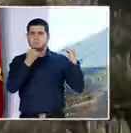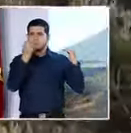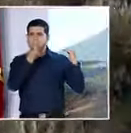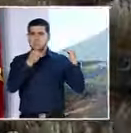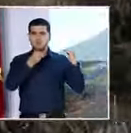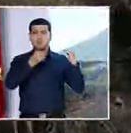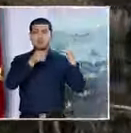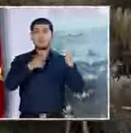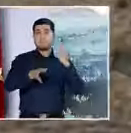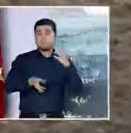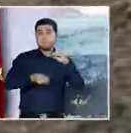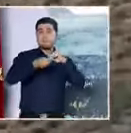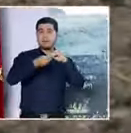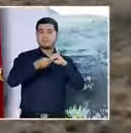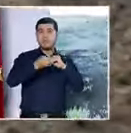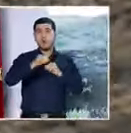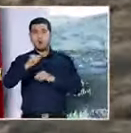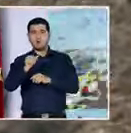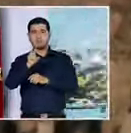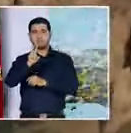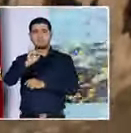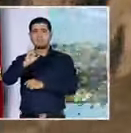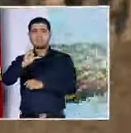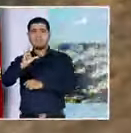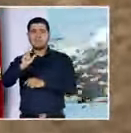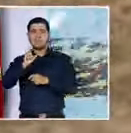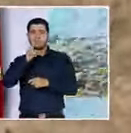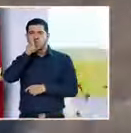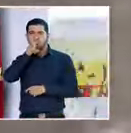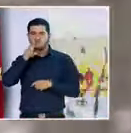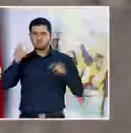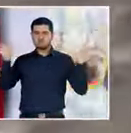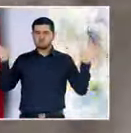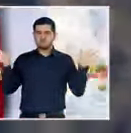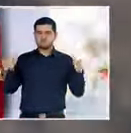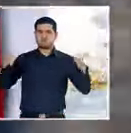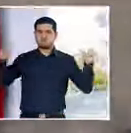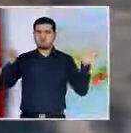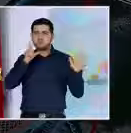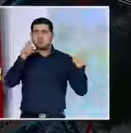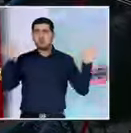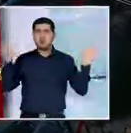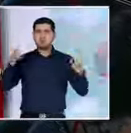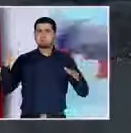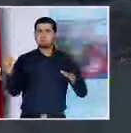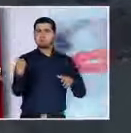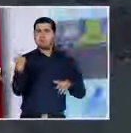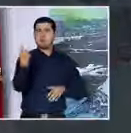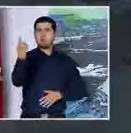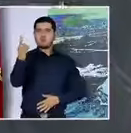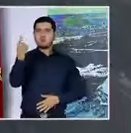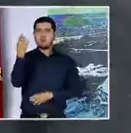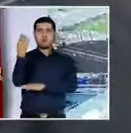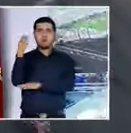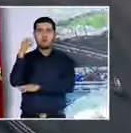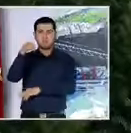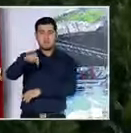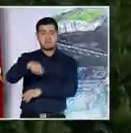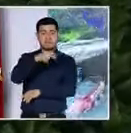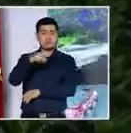Villacaro, ruta del cóndor de los Andes, que eleva sus alas entre las cordilleras del nororiente colombiano. ¿Y qué decir del carbón,